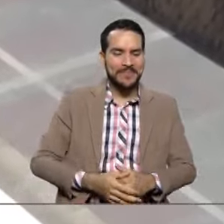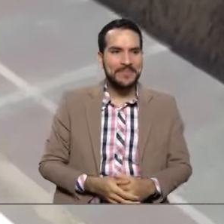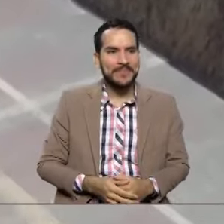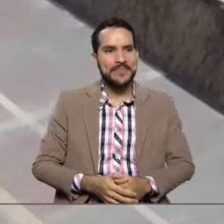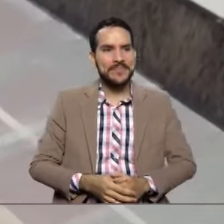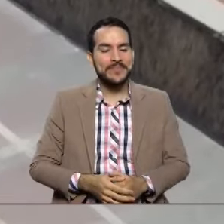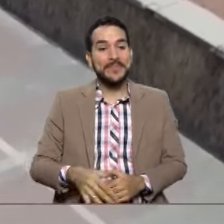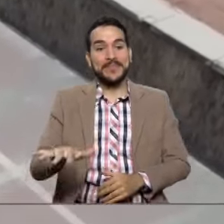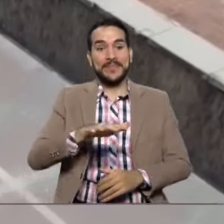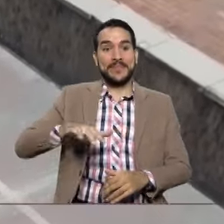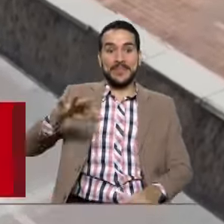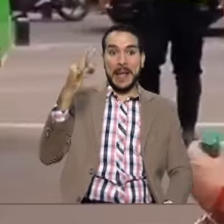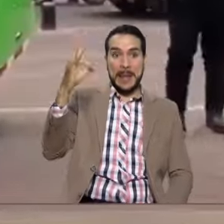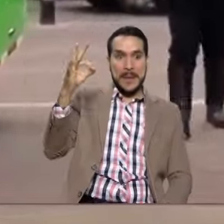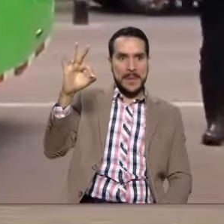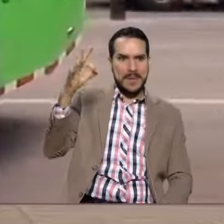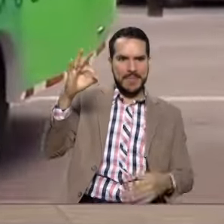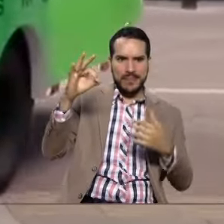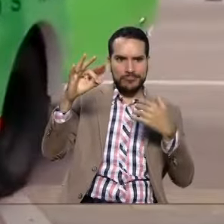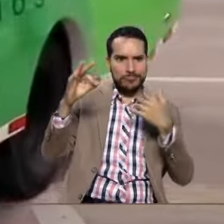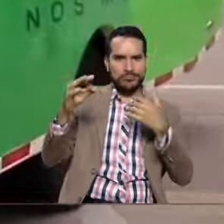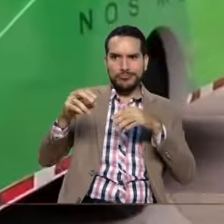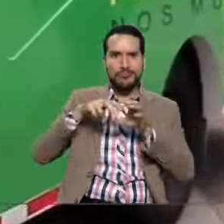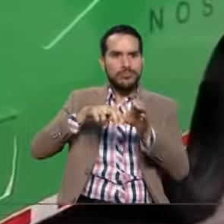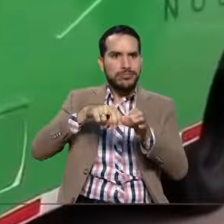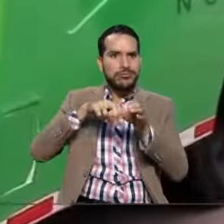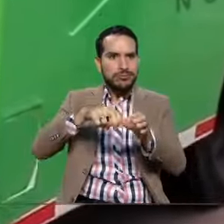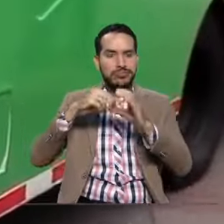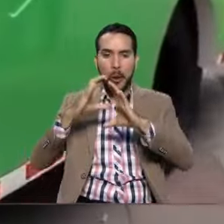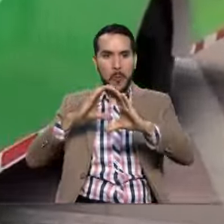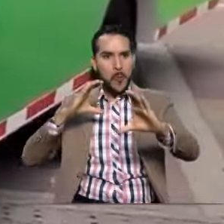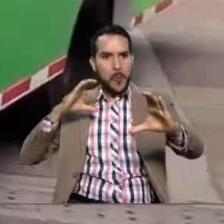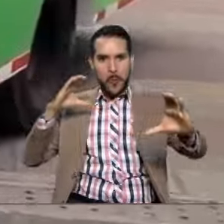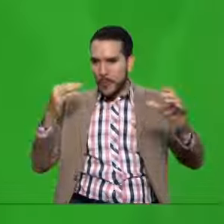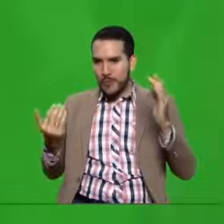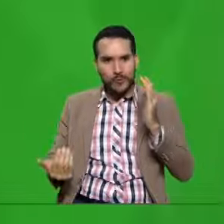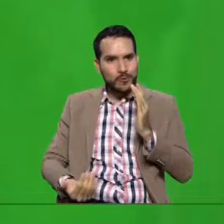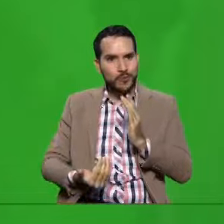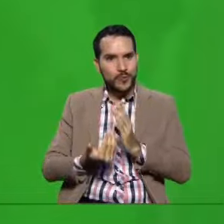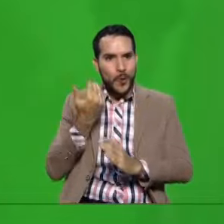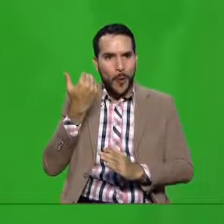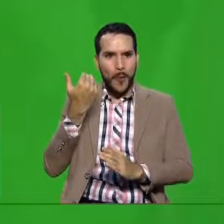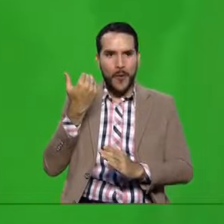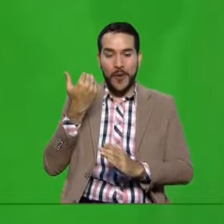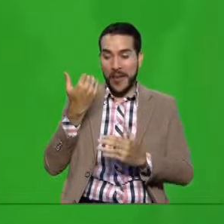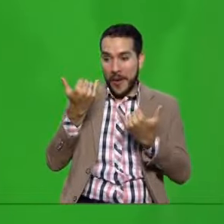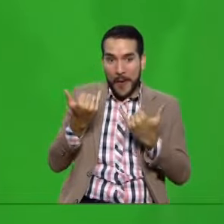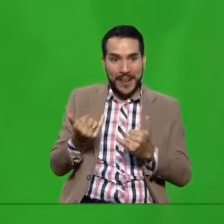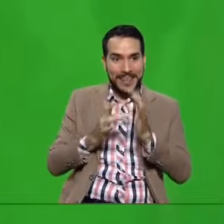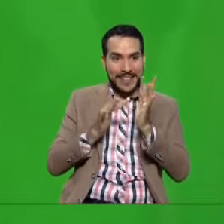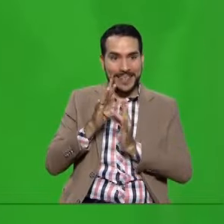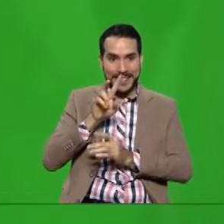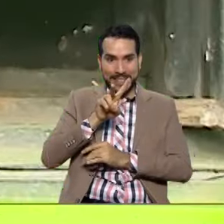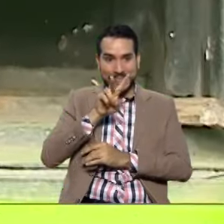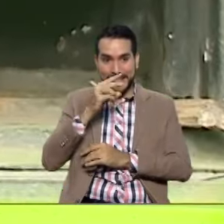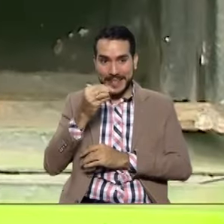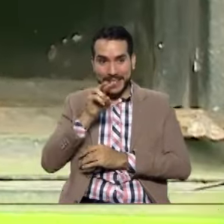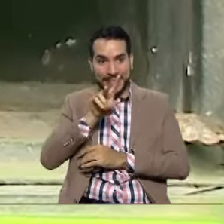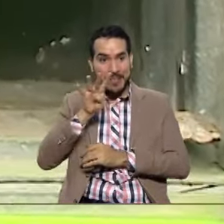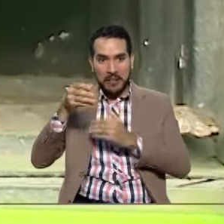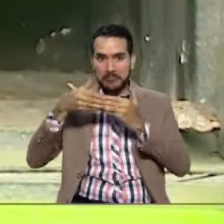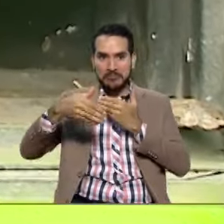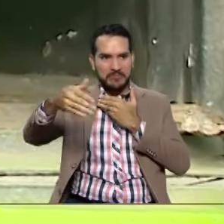En Palmira, la recuperación del transporte público esta vez incluye usar desde abril del 2024 combustible amigable con el medio